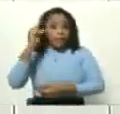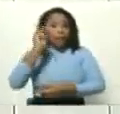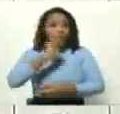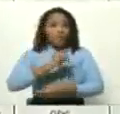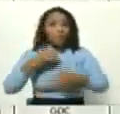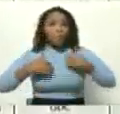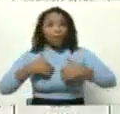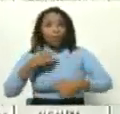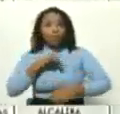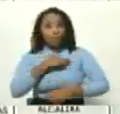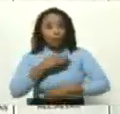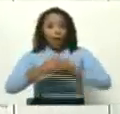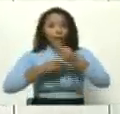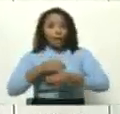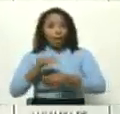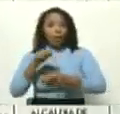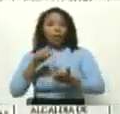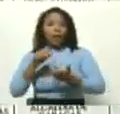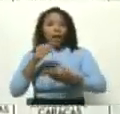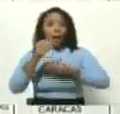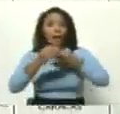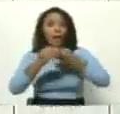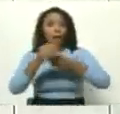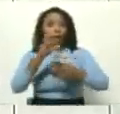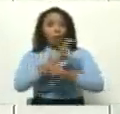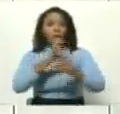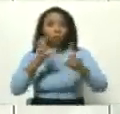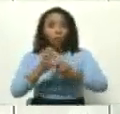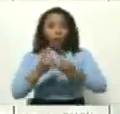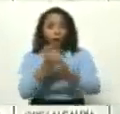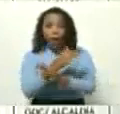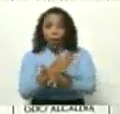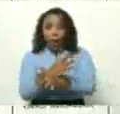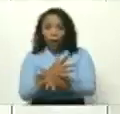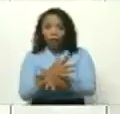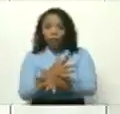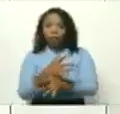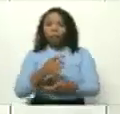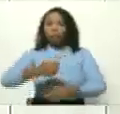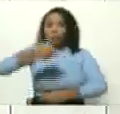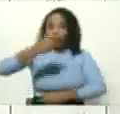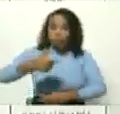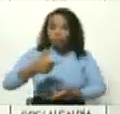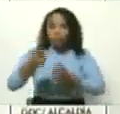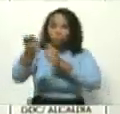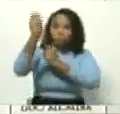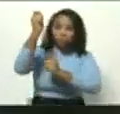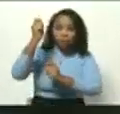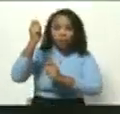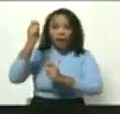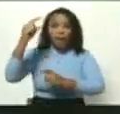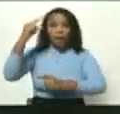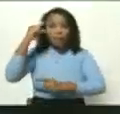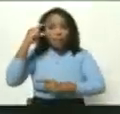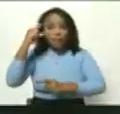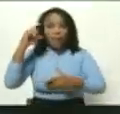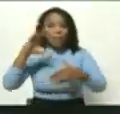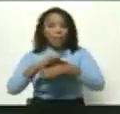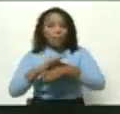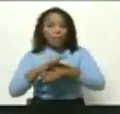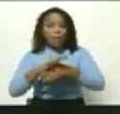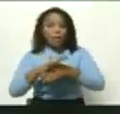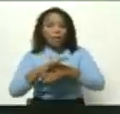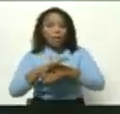días lo estamos dedicando a los juegos tradicionales, donde sin duda alguna, bueno, el día lunes y martes, en San Agustín, en el sector